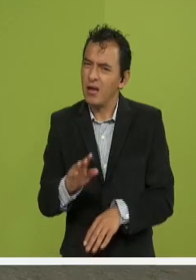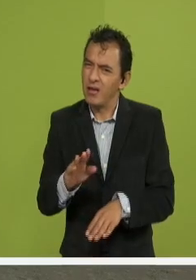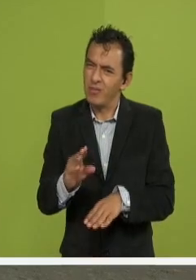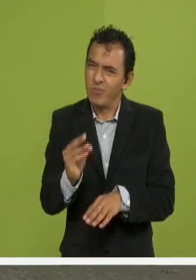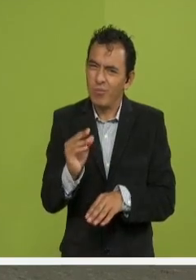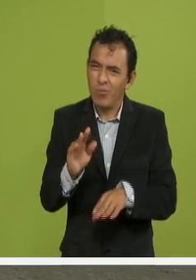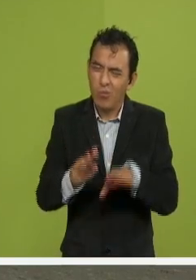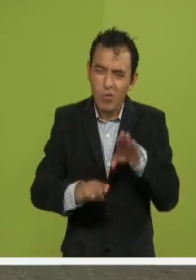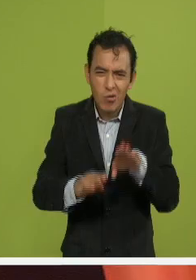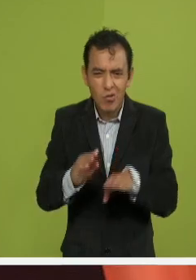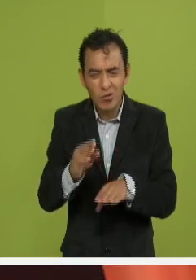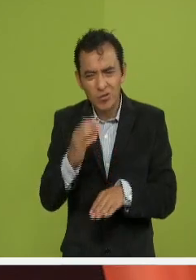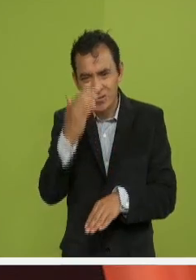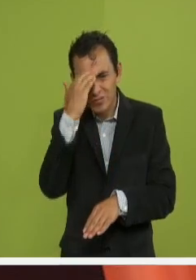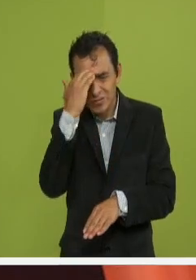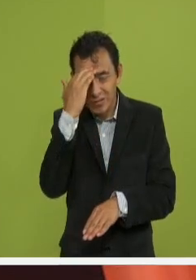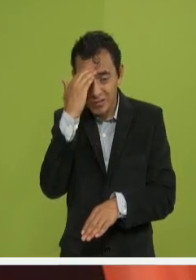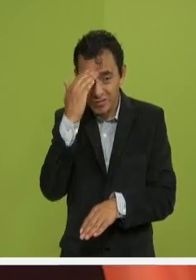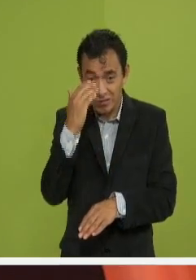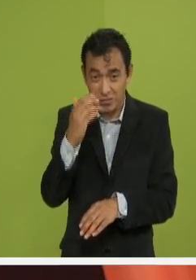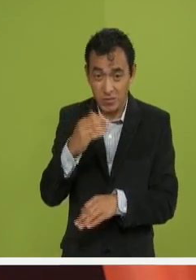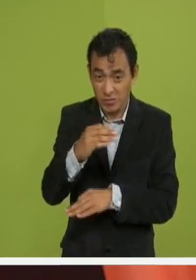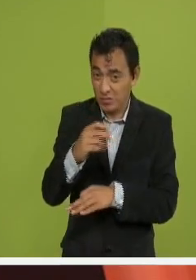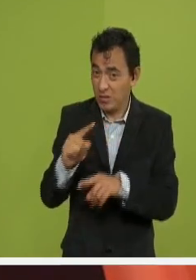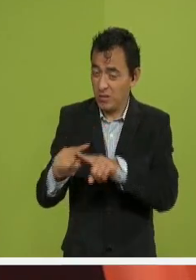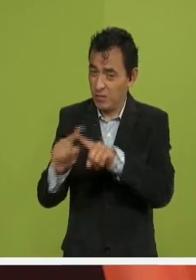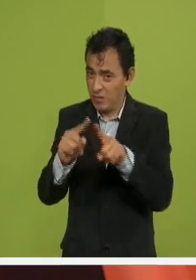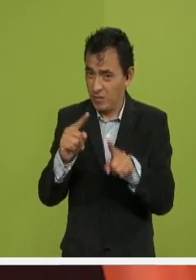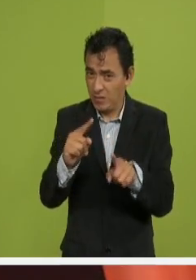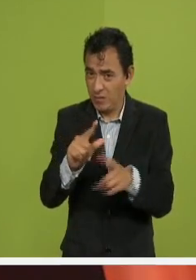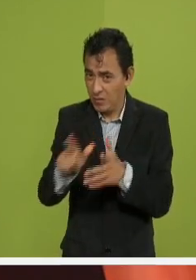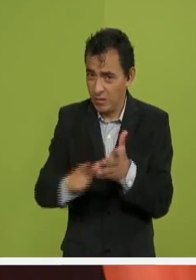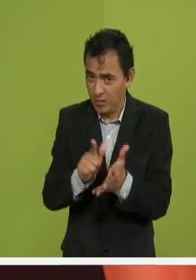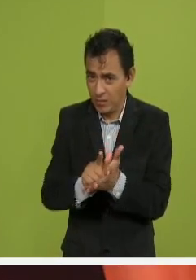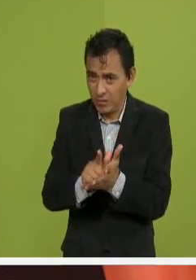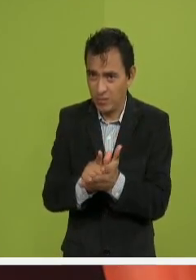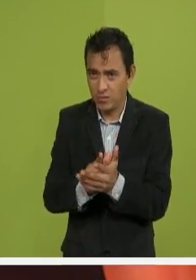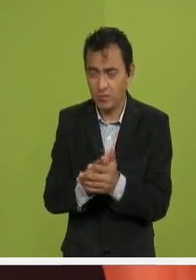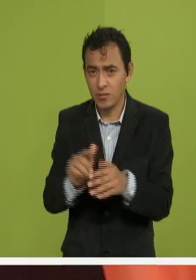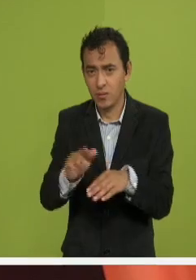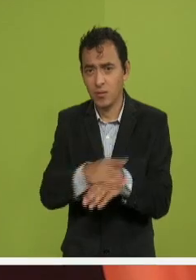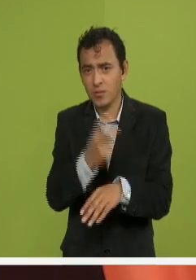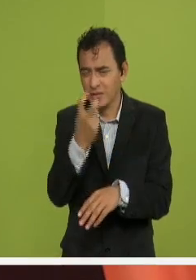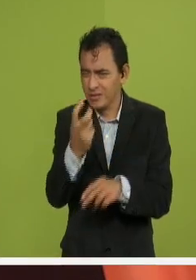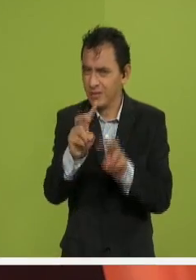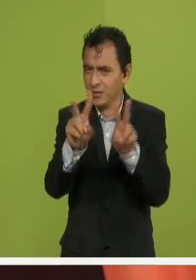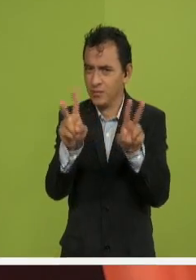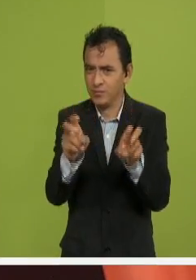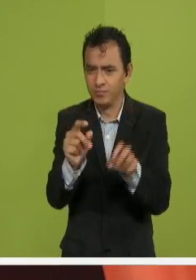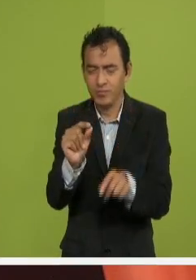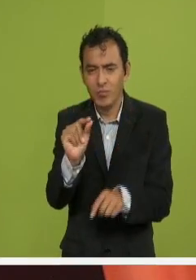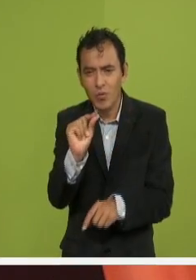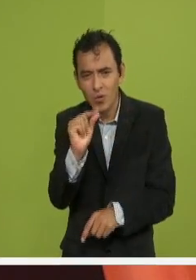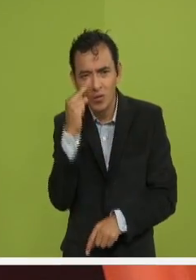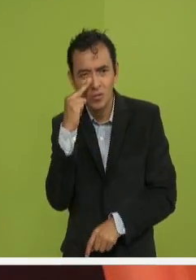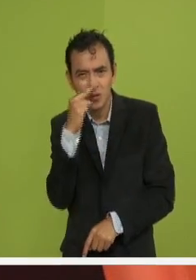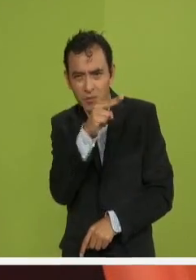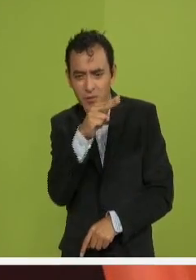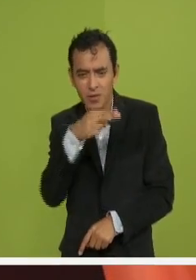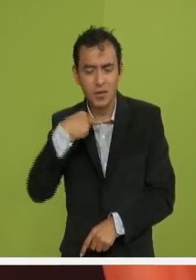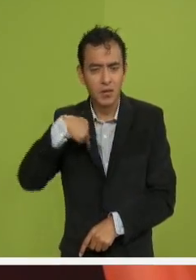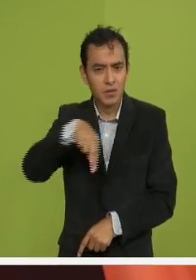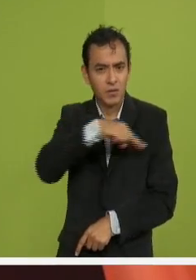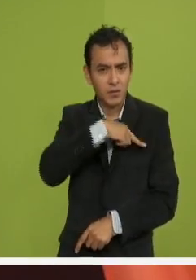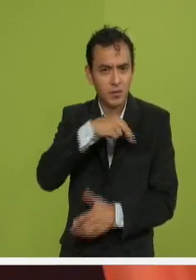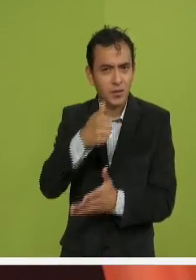que llegan a conocer las instituciones correspondientes, porque además este es un tema que poco se ha visibilizado en nuestra